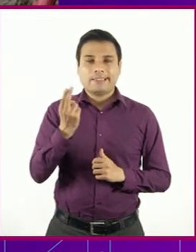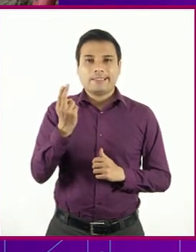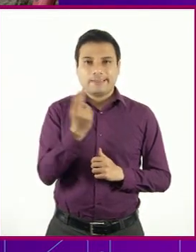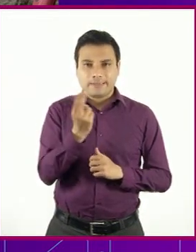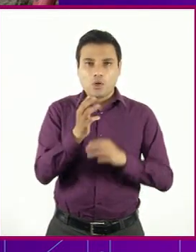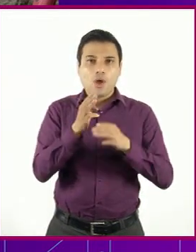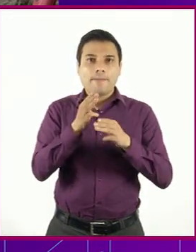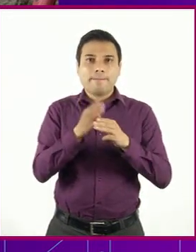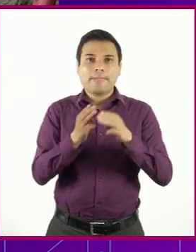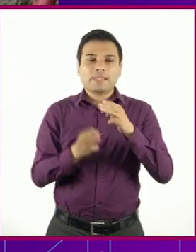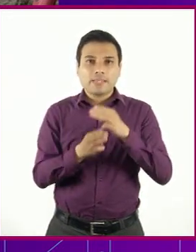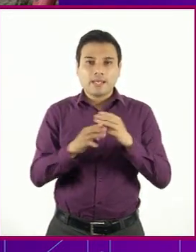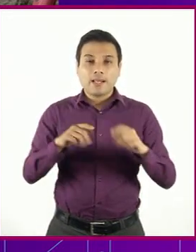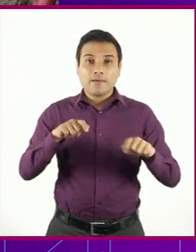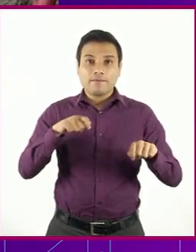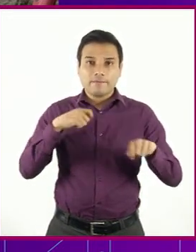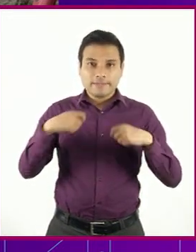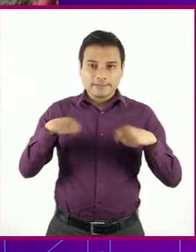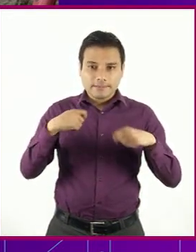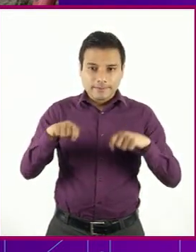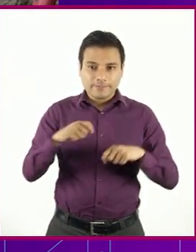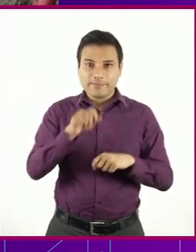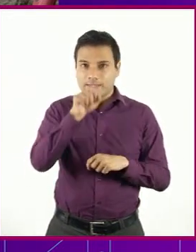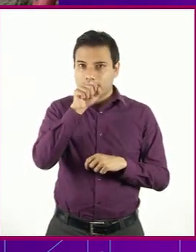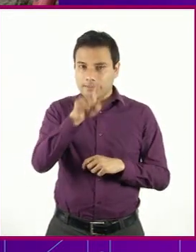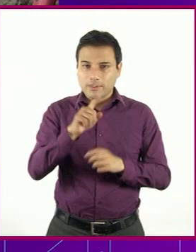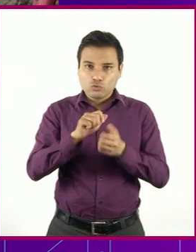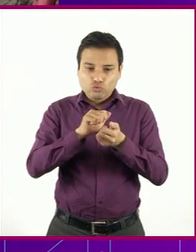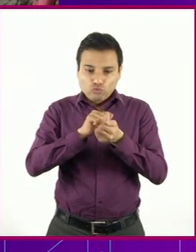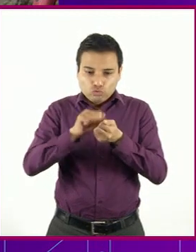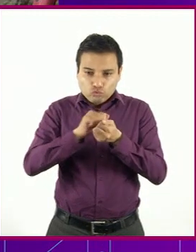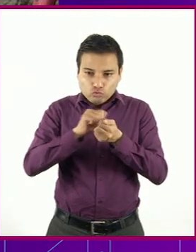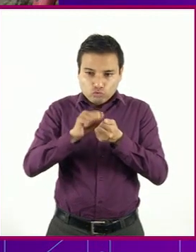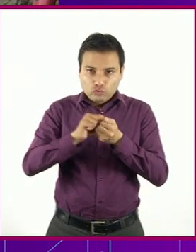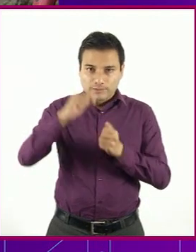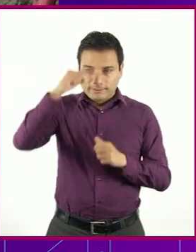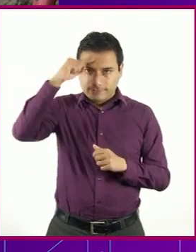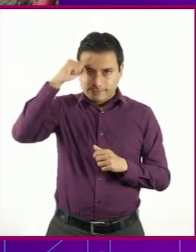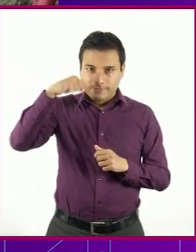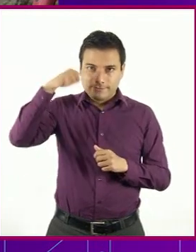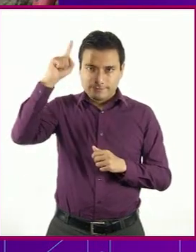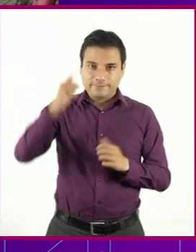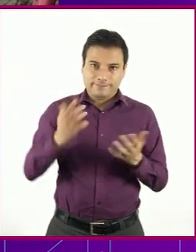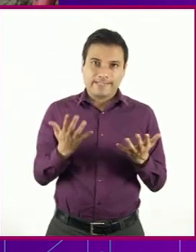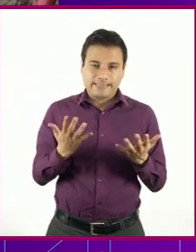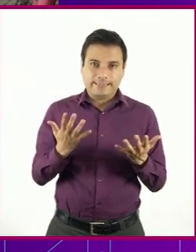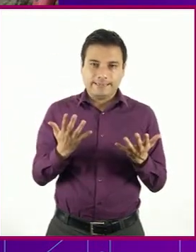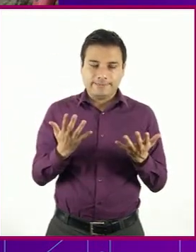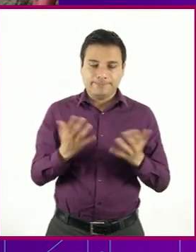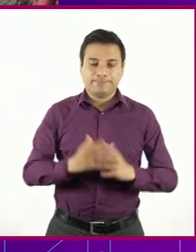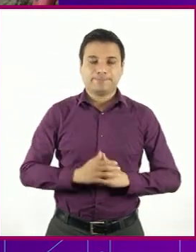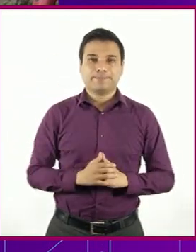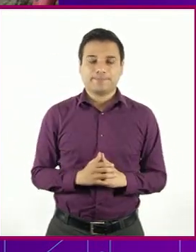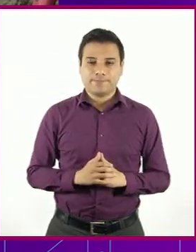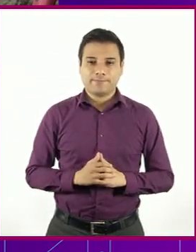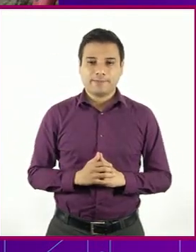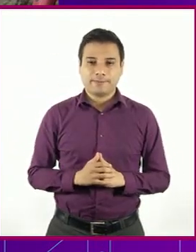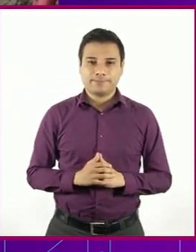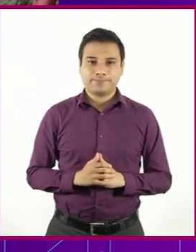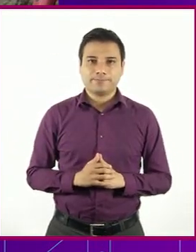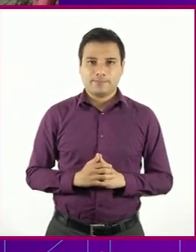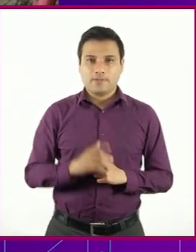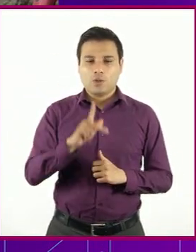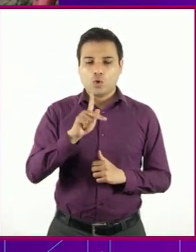sea suave y que sea lavable. ¿Para qué? Para que no se acumule ningún tipo de humedad, que no se genere ninguna lesión. Para las